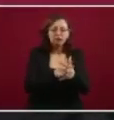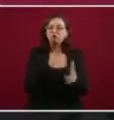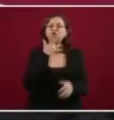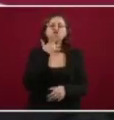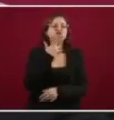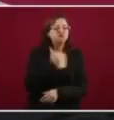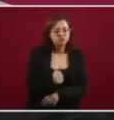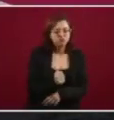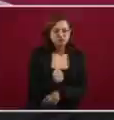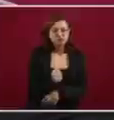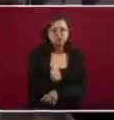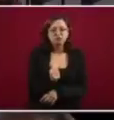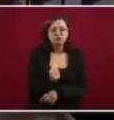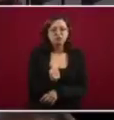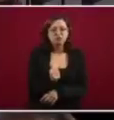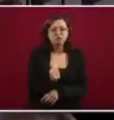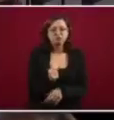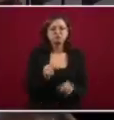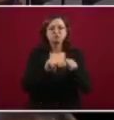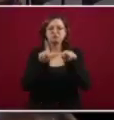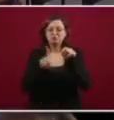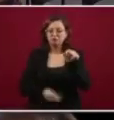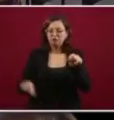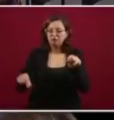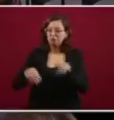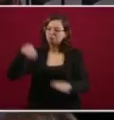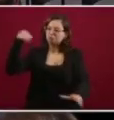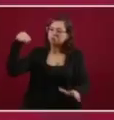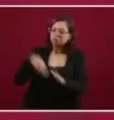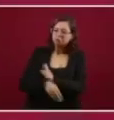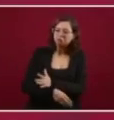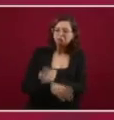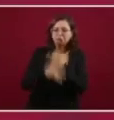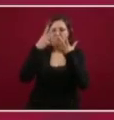Enlutamos al pueblo de México.